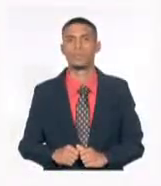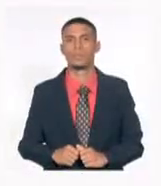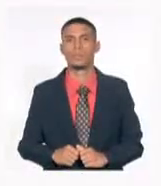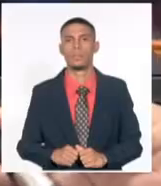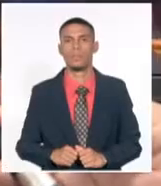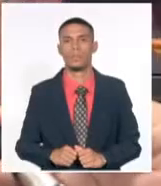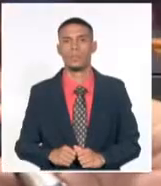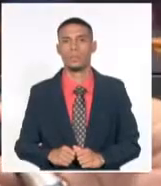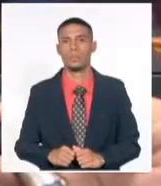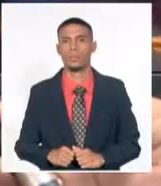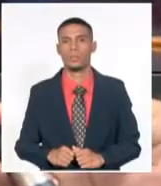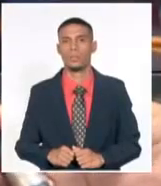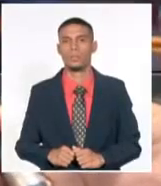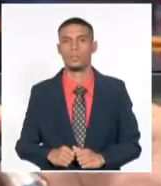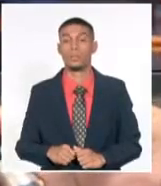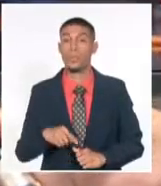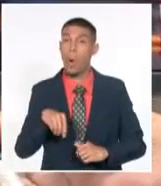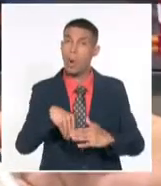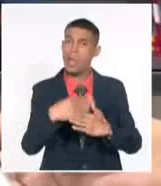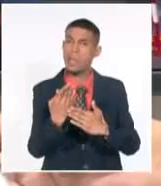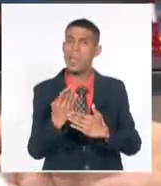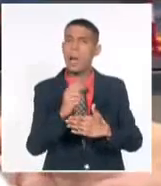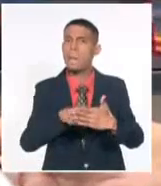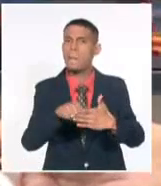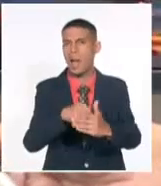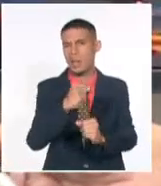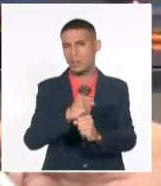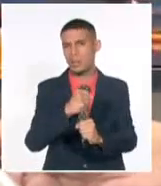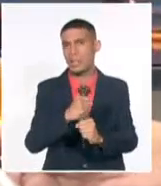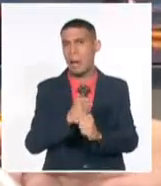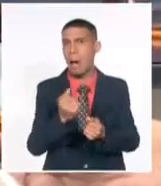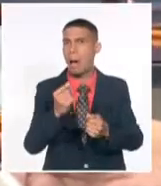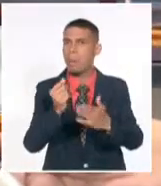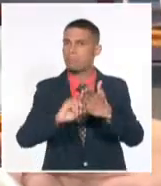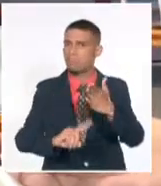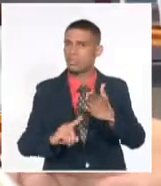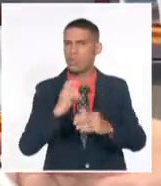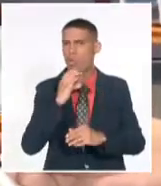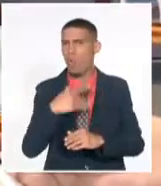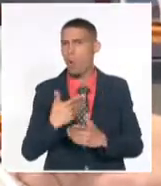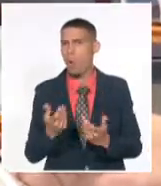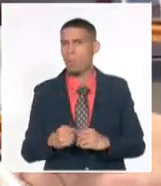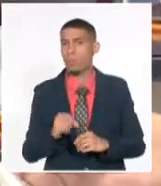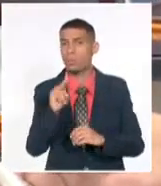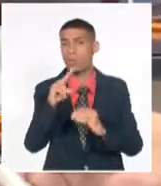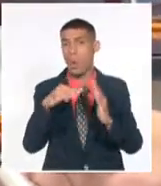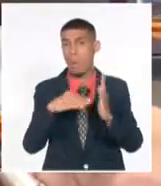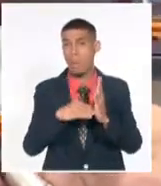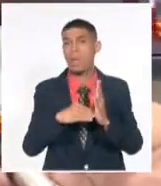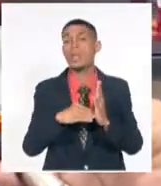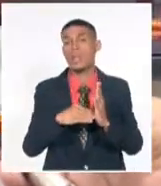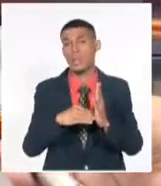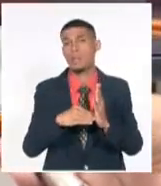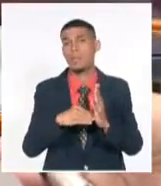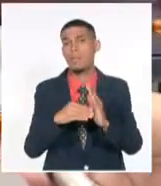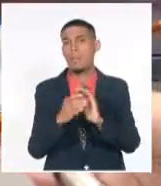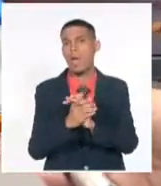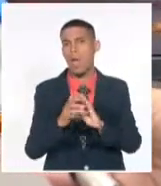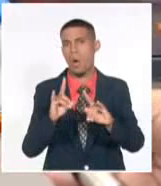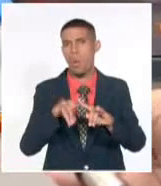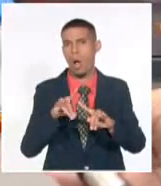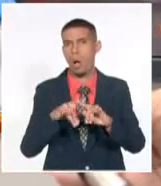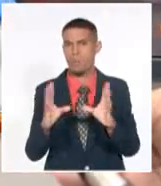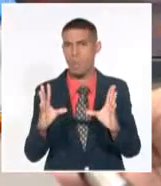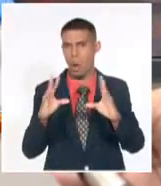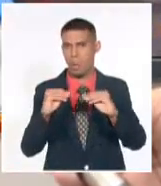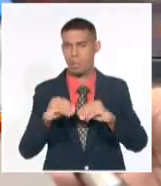veamos y para el día de hoy la condición es similar tenemos previsto una disponibilidad 2770 mw para la hora de la máxima